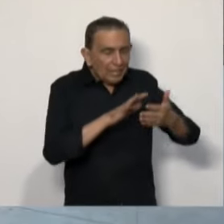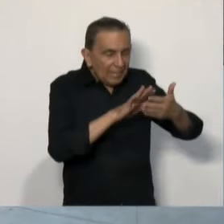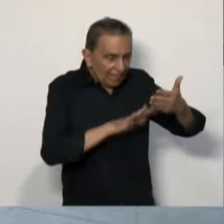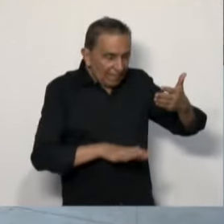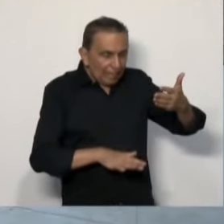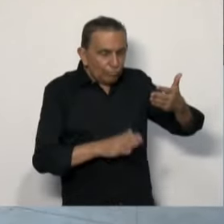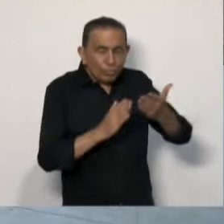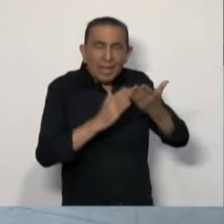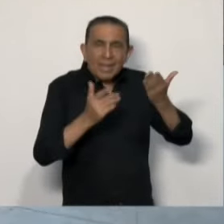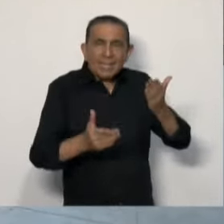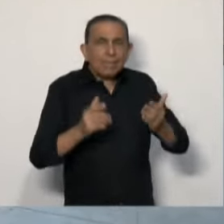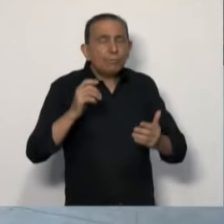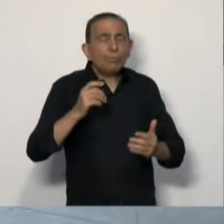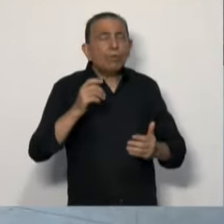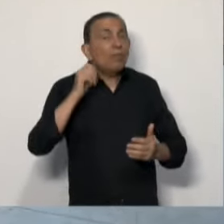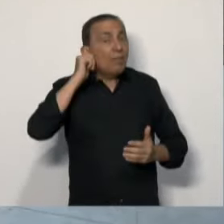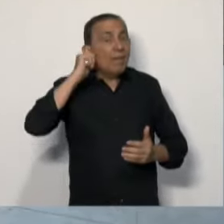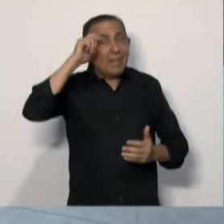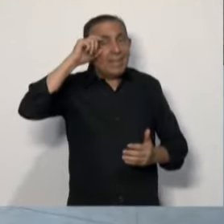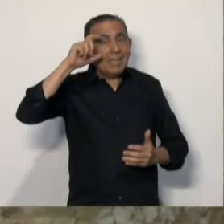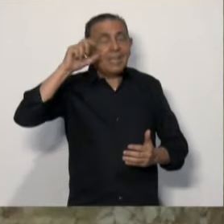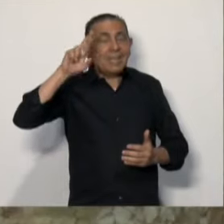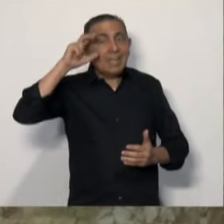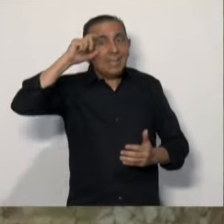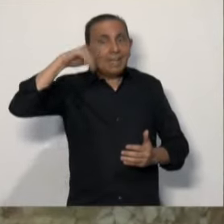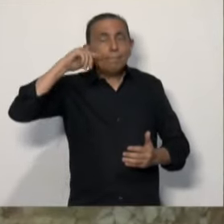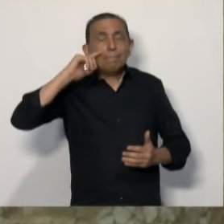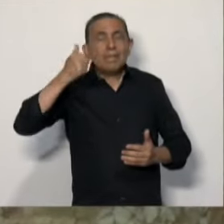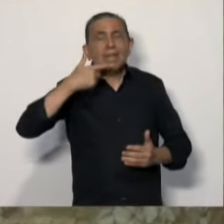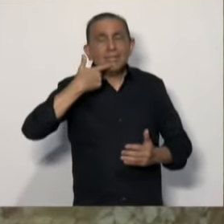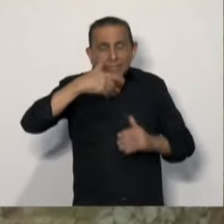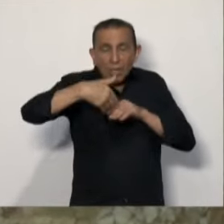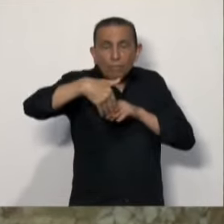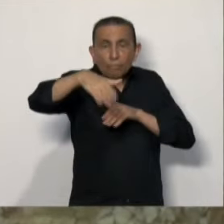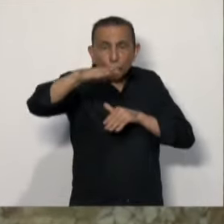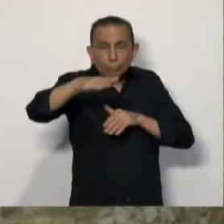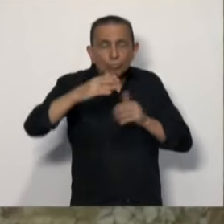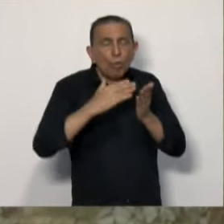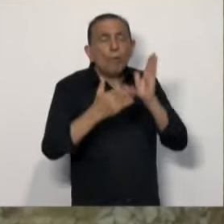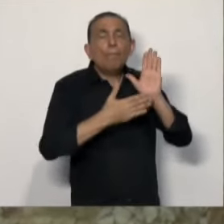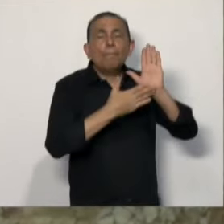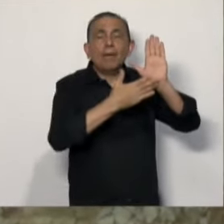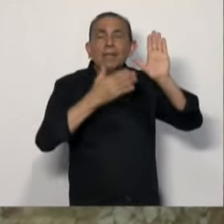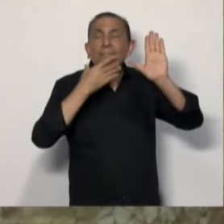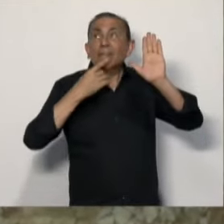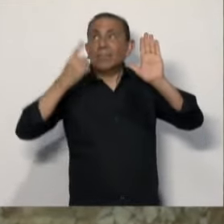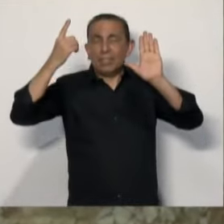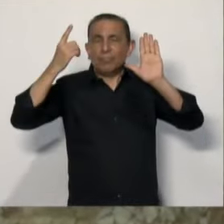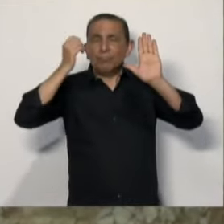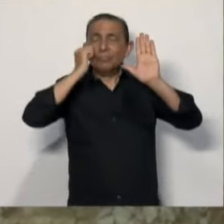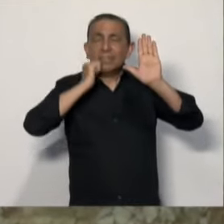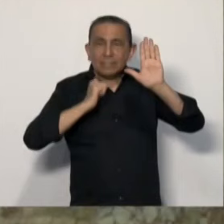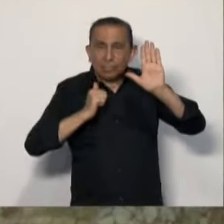Lectura del libro de Jeremías. Llegarán los días, oráculo del Señor, en